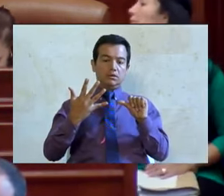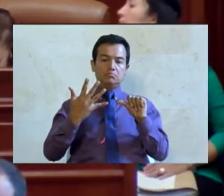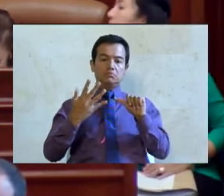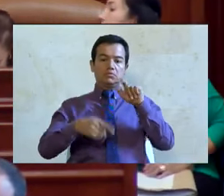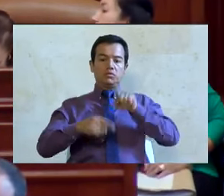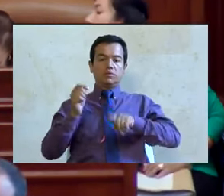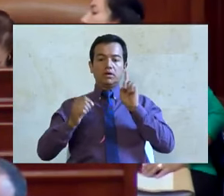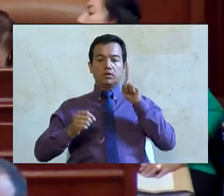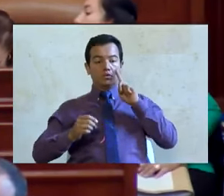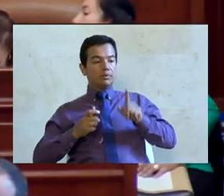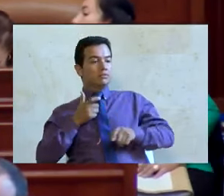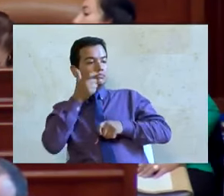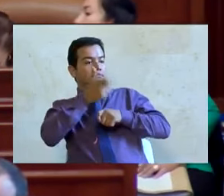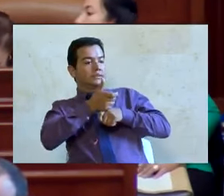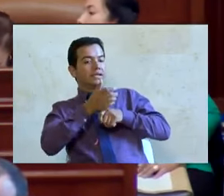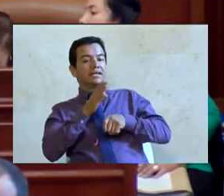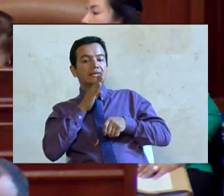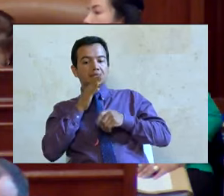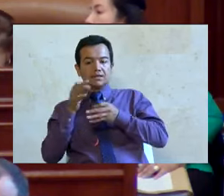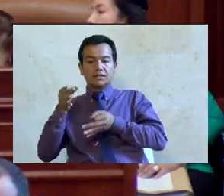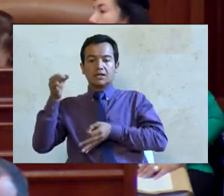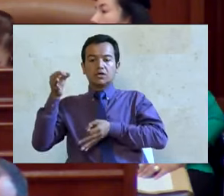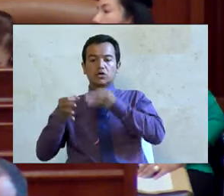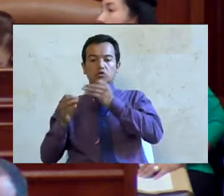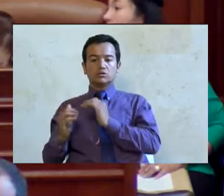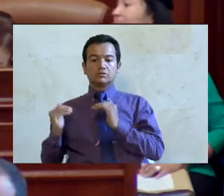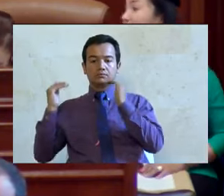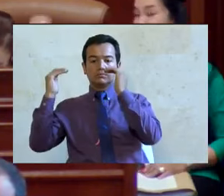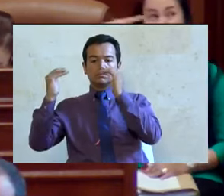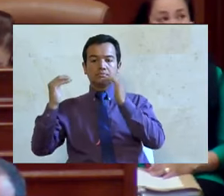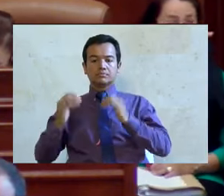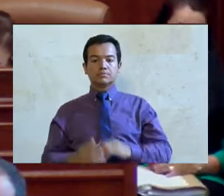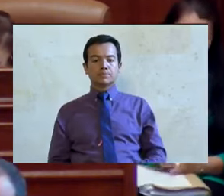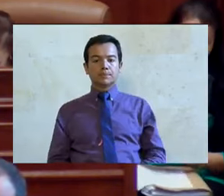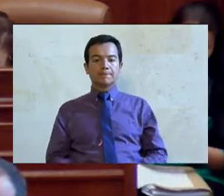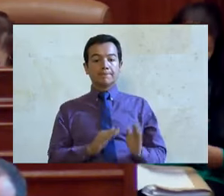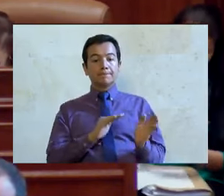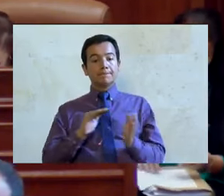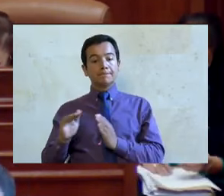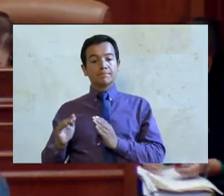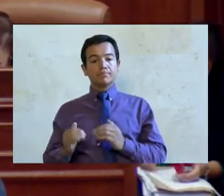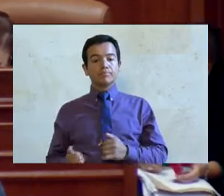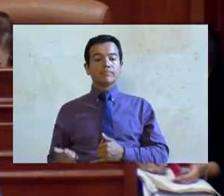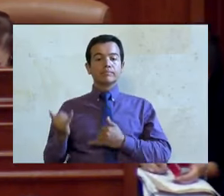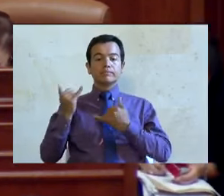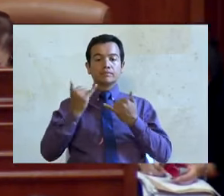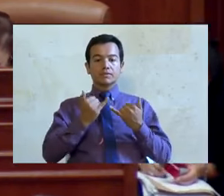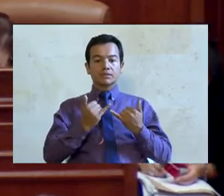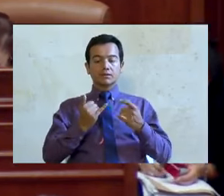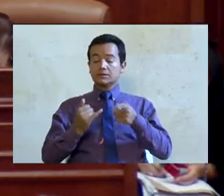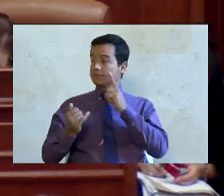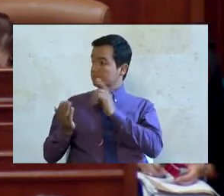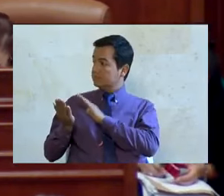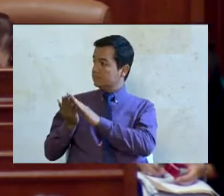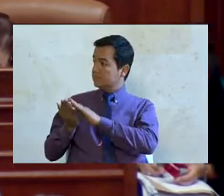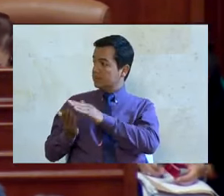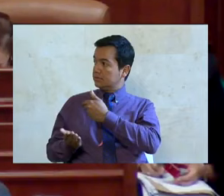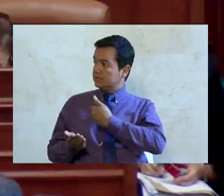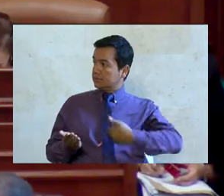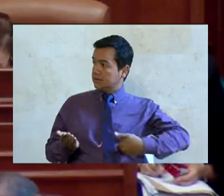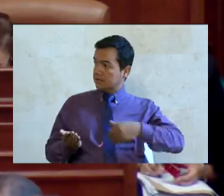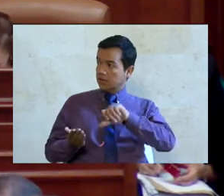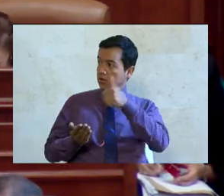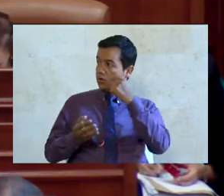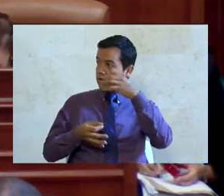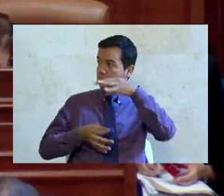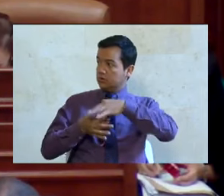Justicia en consideración los impedimentos leido Perdón perdón presidenta acaba de llegar otro de Samuel